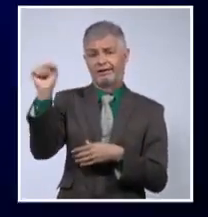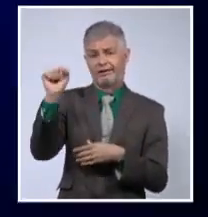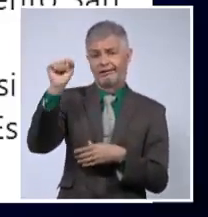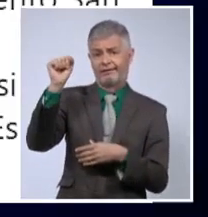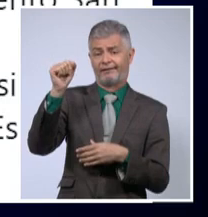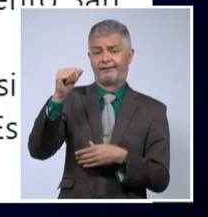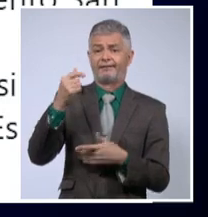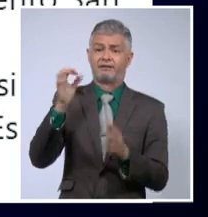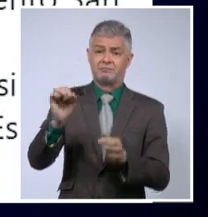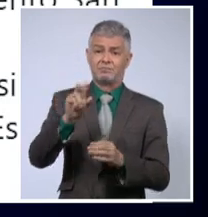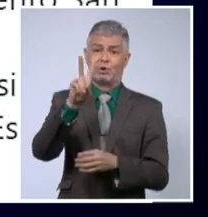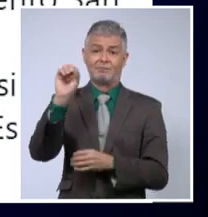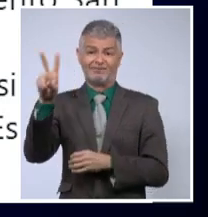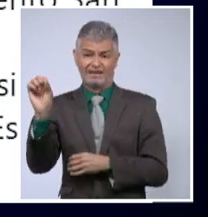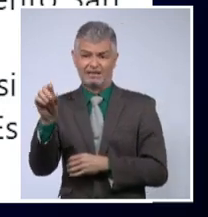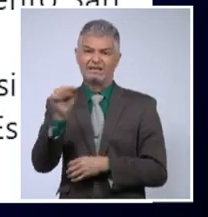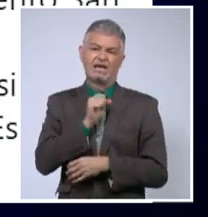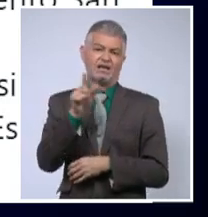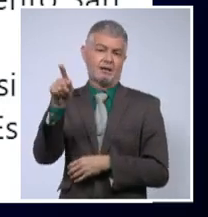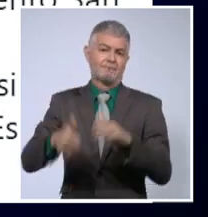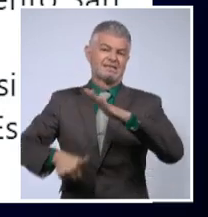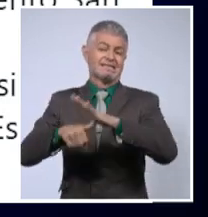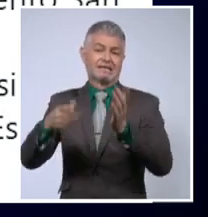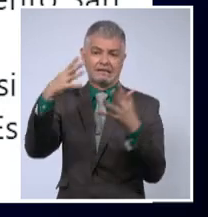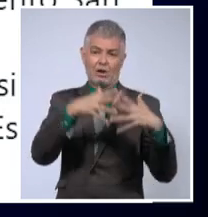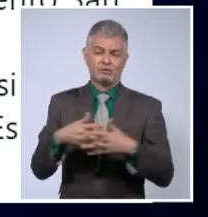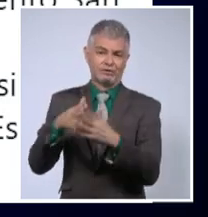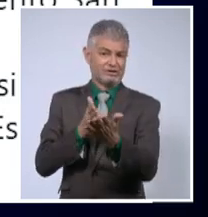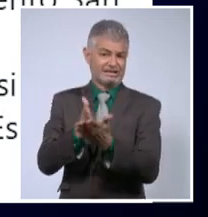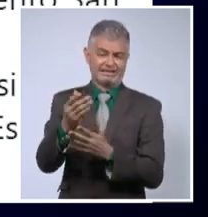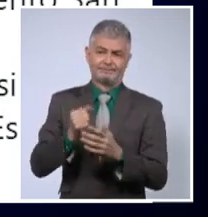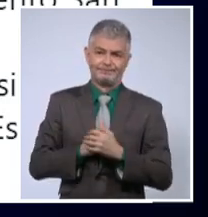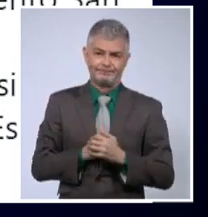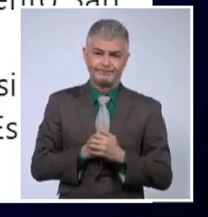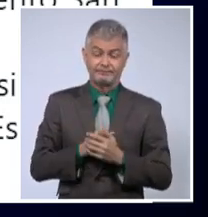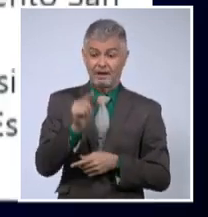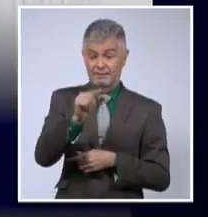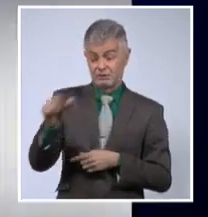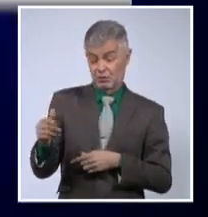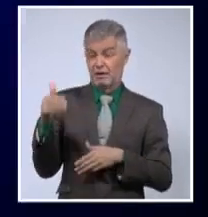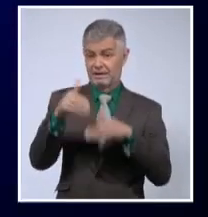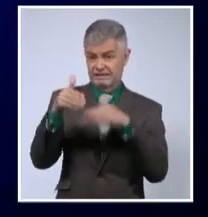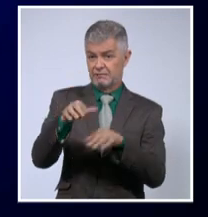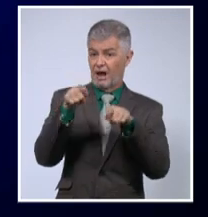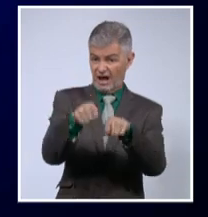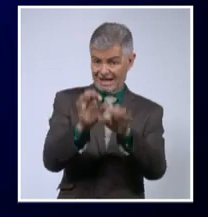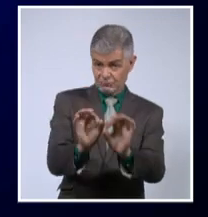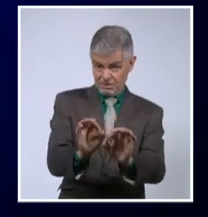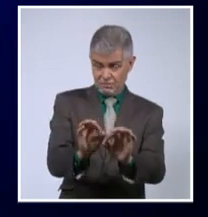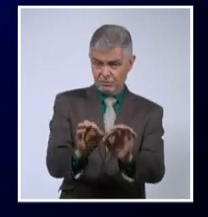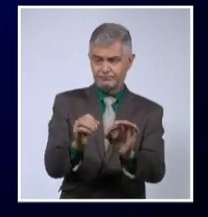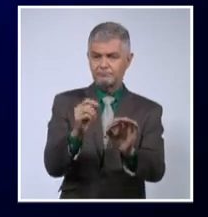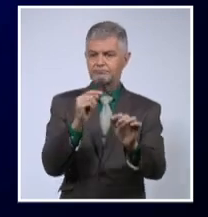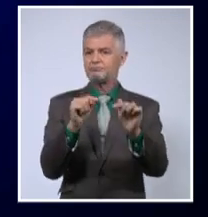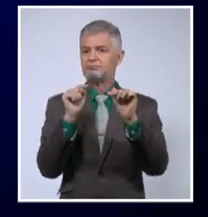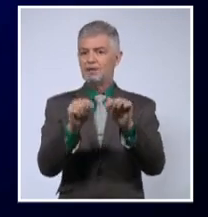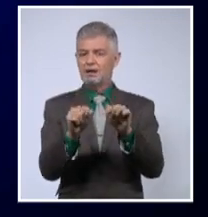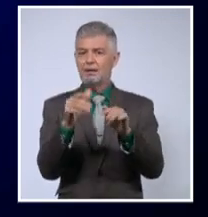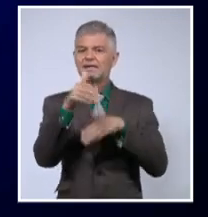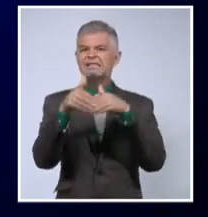presidente. Con una difusión propia de las redes sociales, los participantes de este episodio mediático protagonizaron una